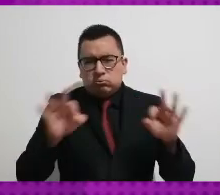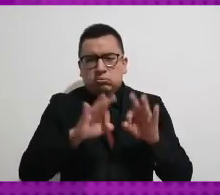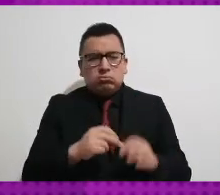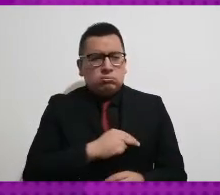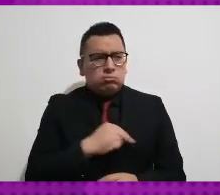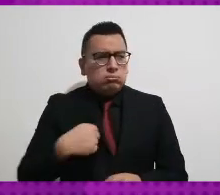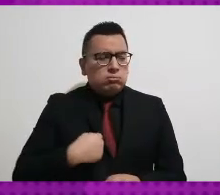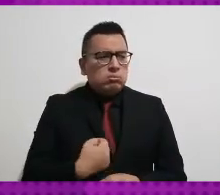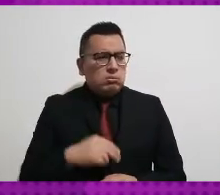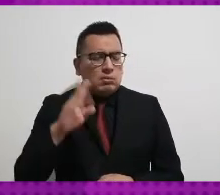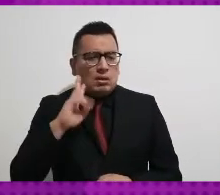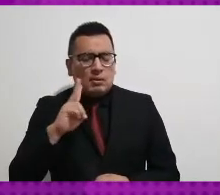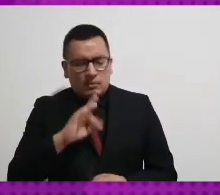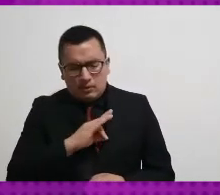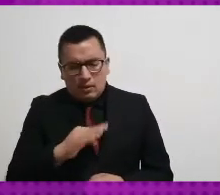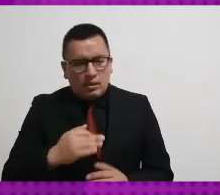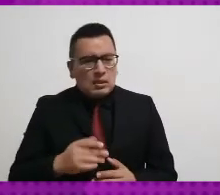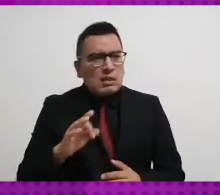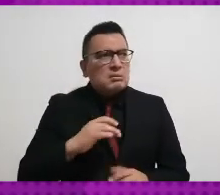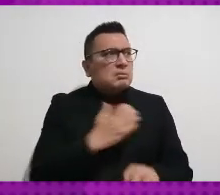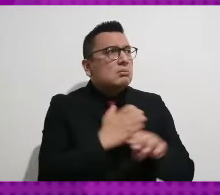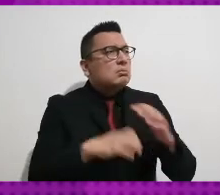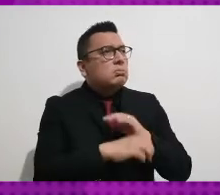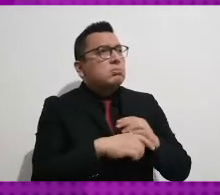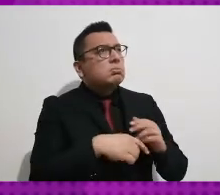cualquier momento un inventario, un chequeo